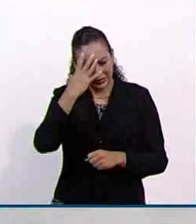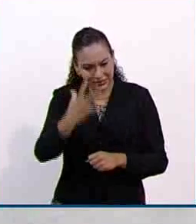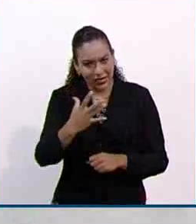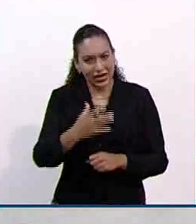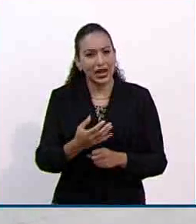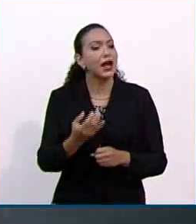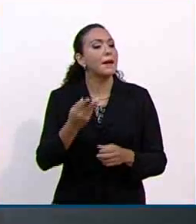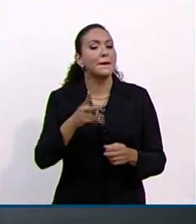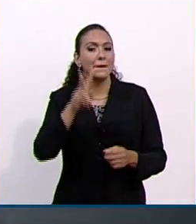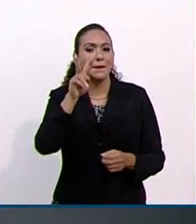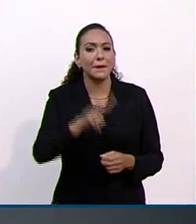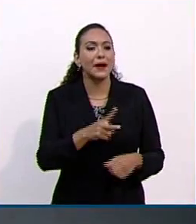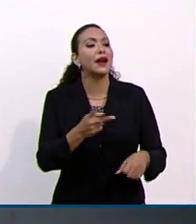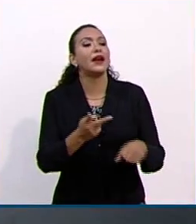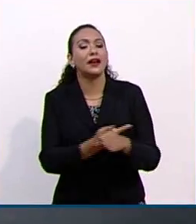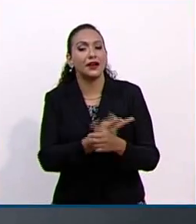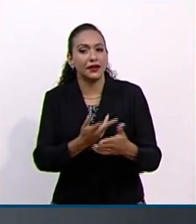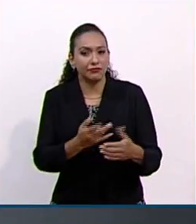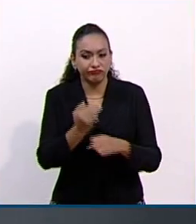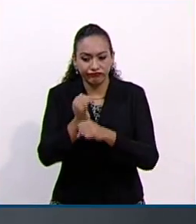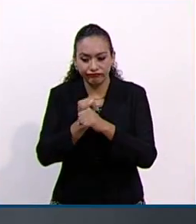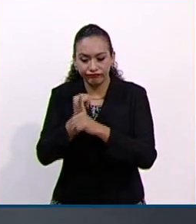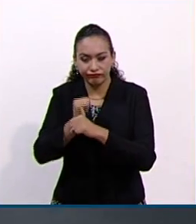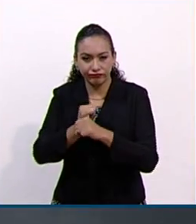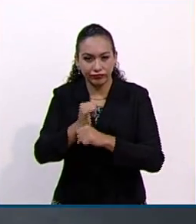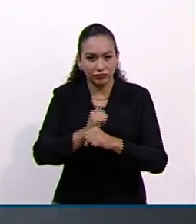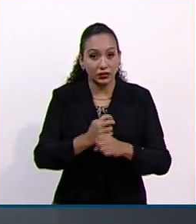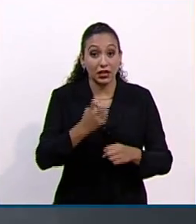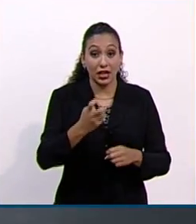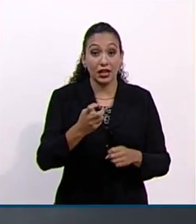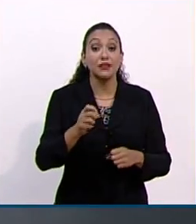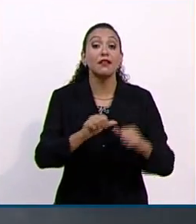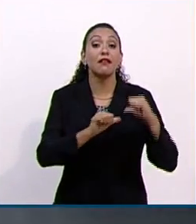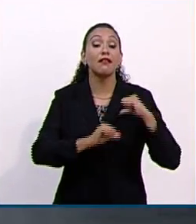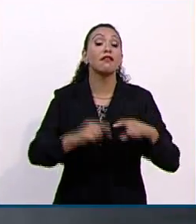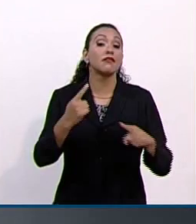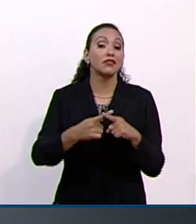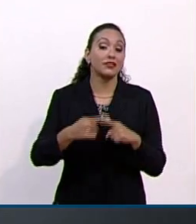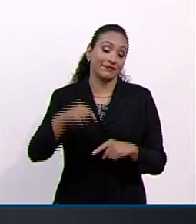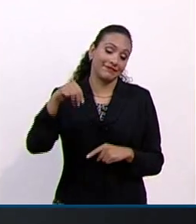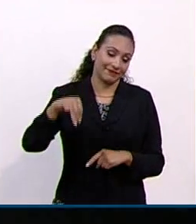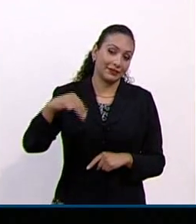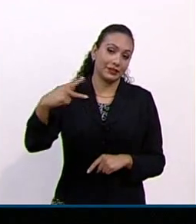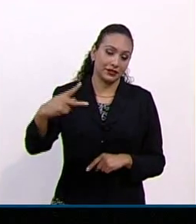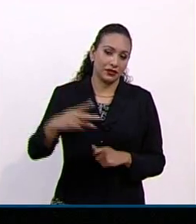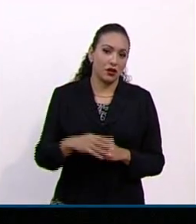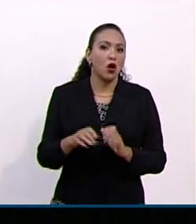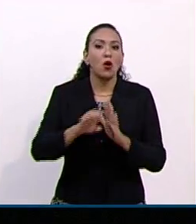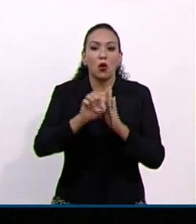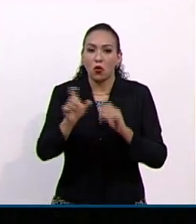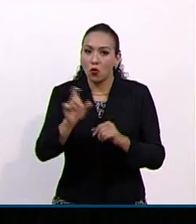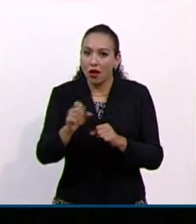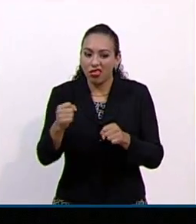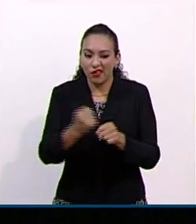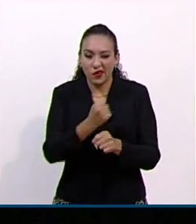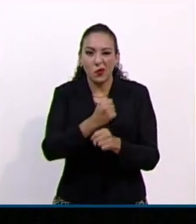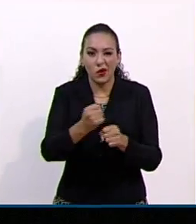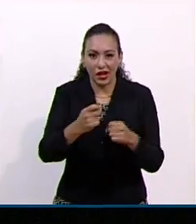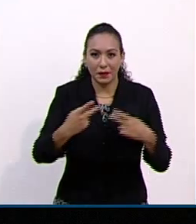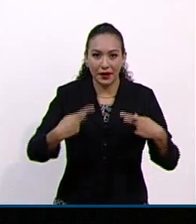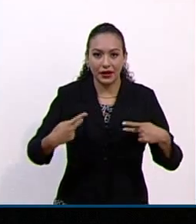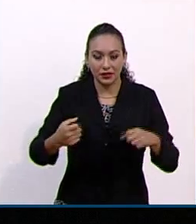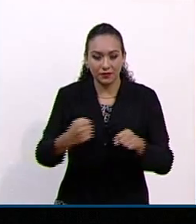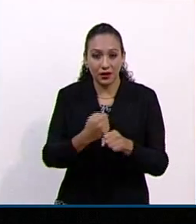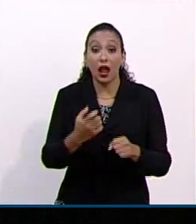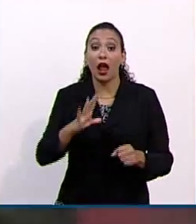hechos posiblemente ilícitos, lo que corresponde al Ministerio Público. En el caso de la tortura, la ley en la materia establece en